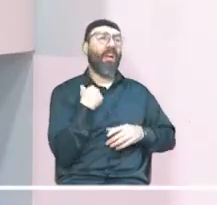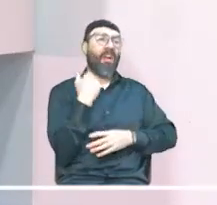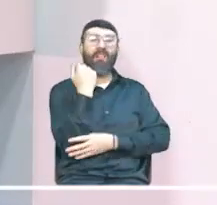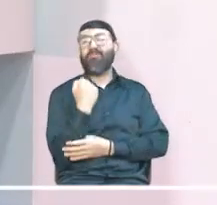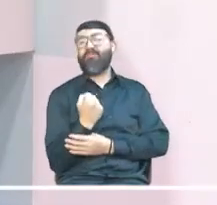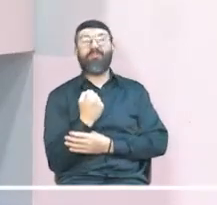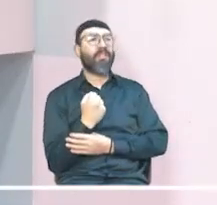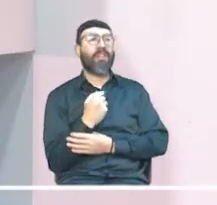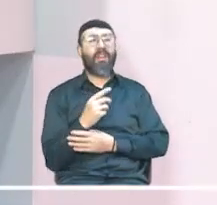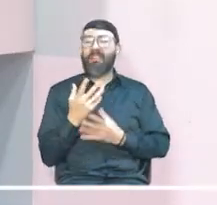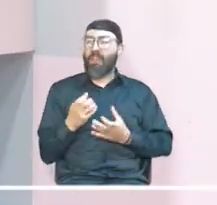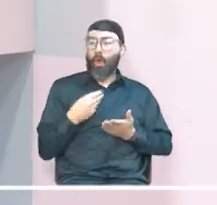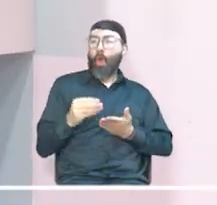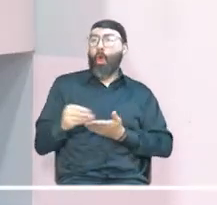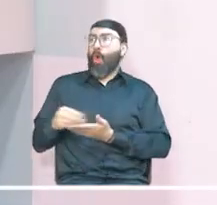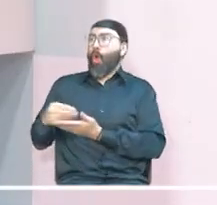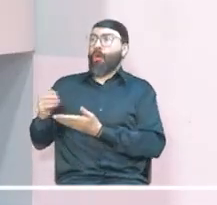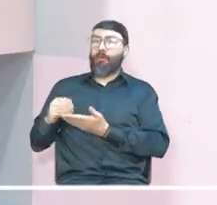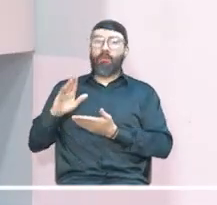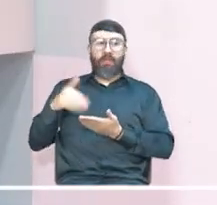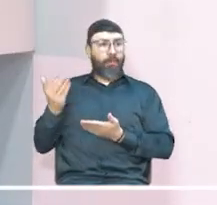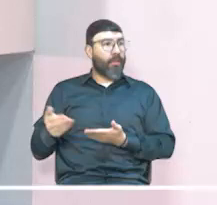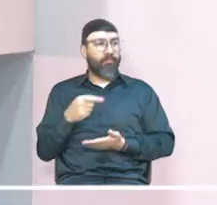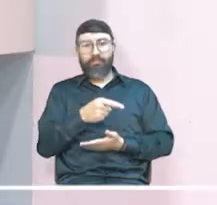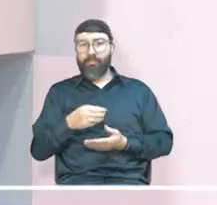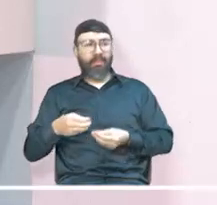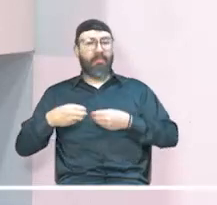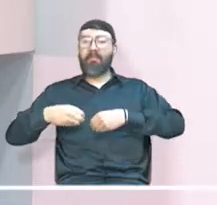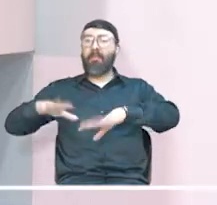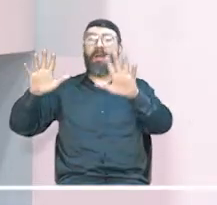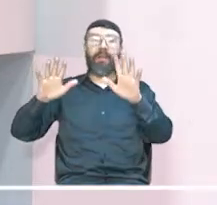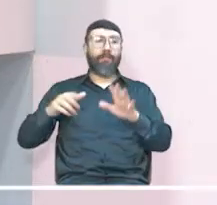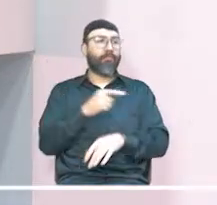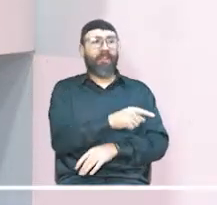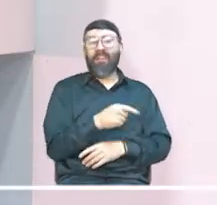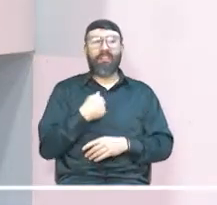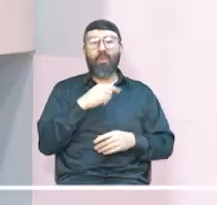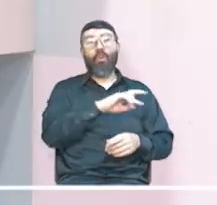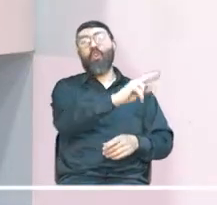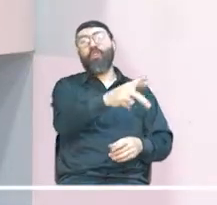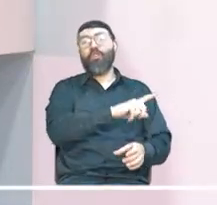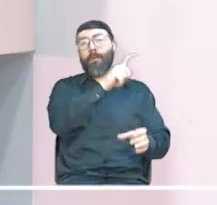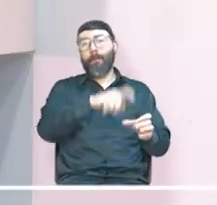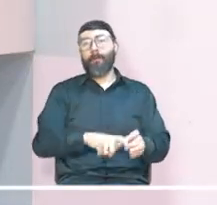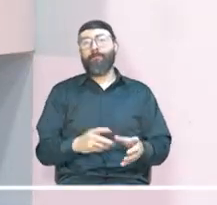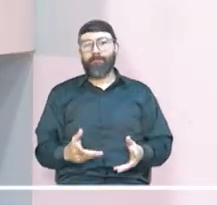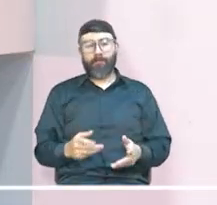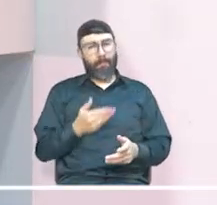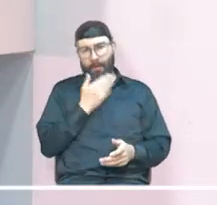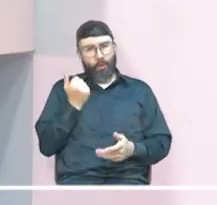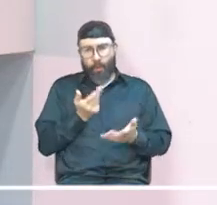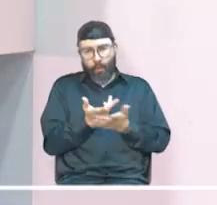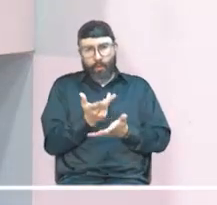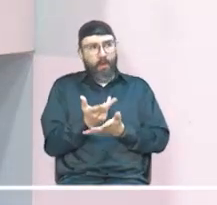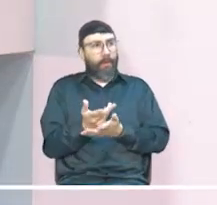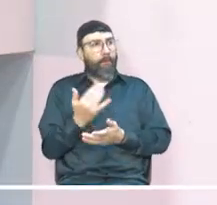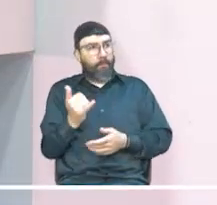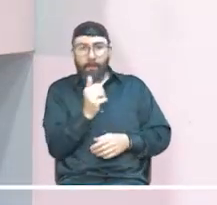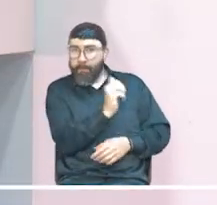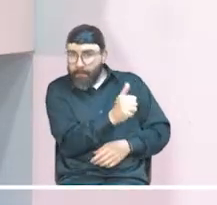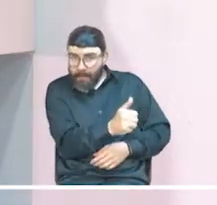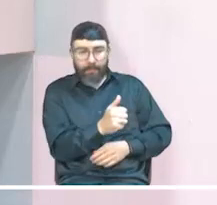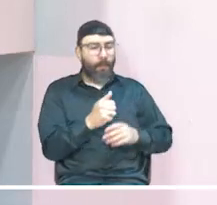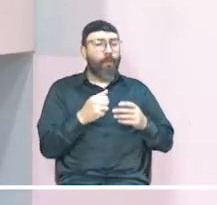engomar en comprar una cantidad de cosas que luego van a resultar pues como regalados o olvidados. Entonces una de las recomendaciones es permita que él mismo lo